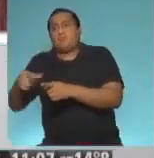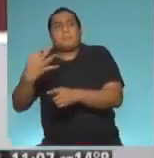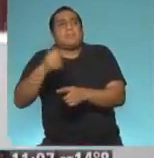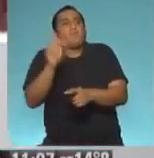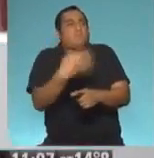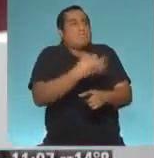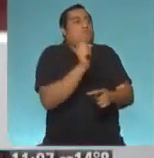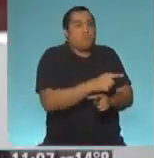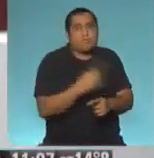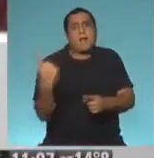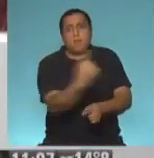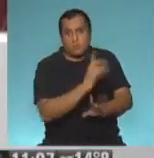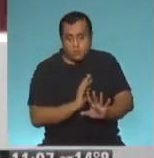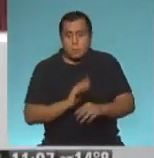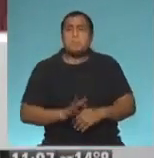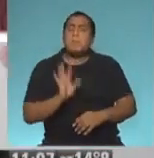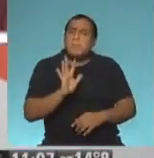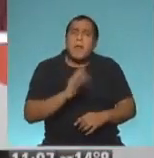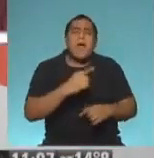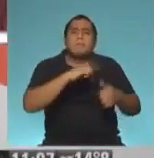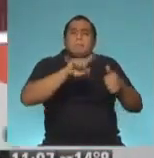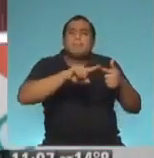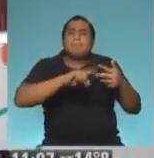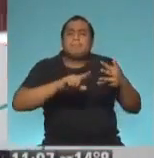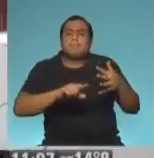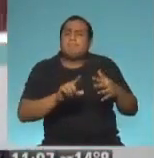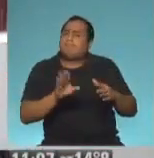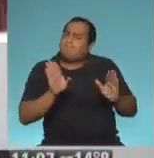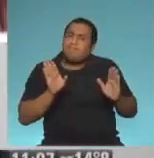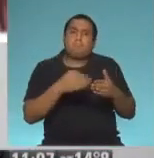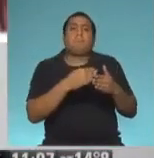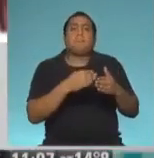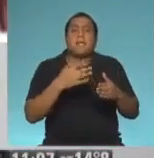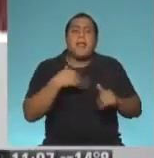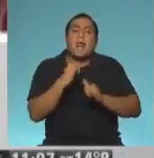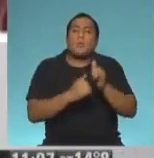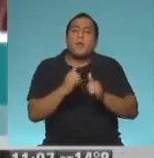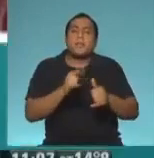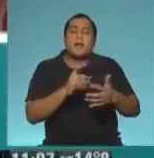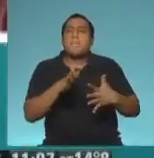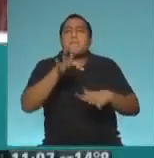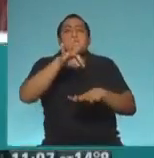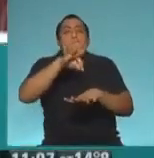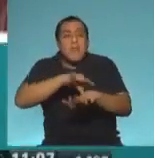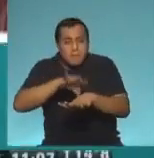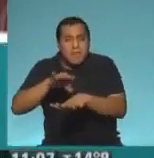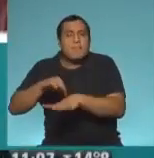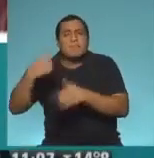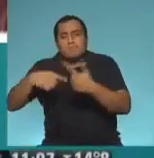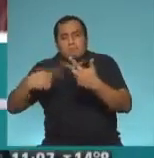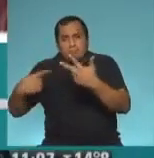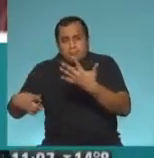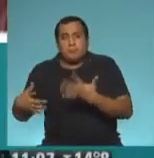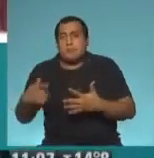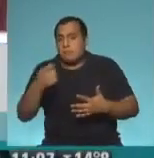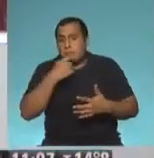características de cada individuo. Ahora, hay características puntuales y creo que es un espacio siempre importante para hablar de las enfermedades que a veces no